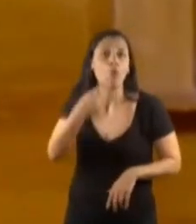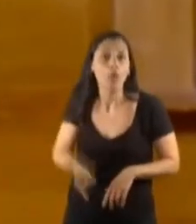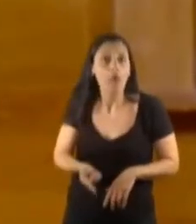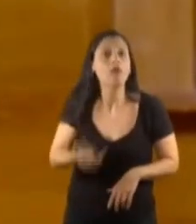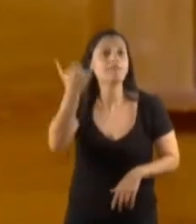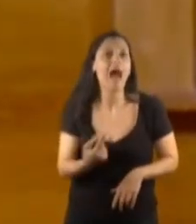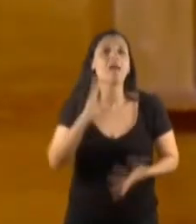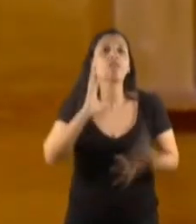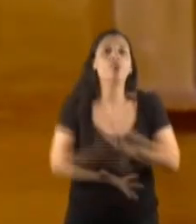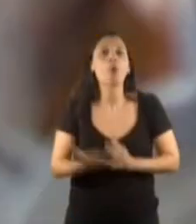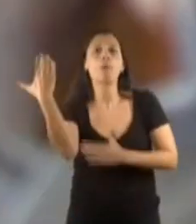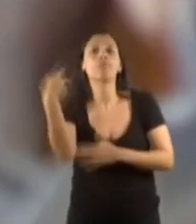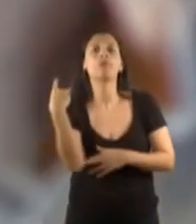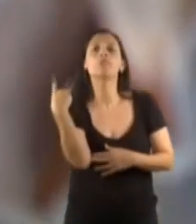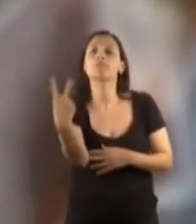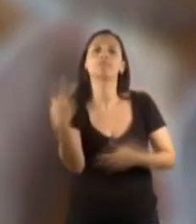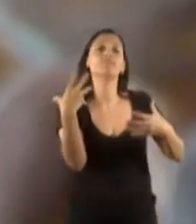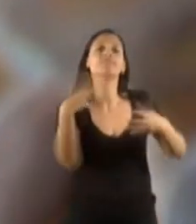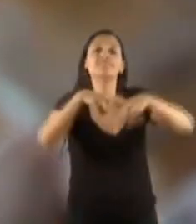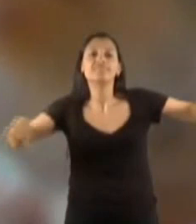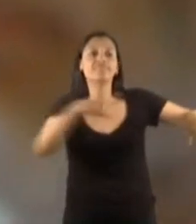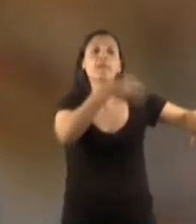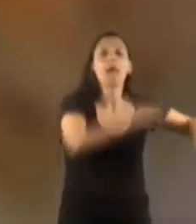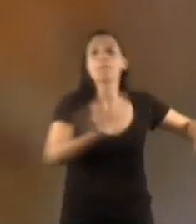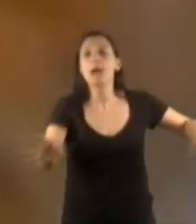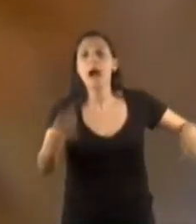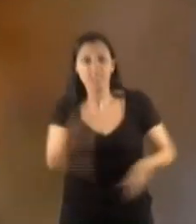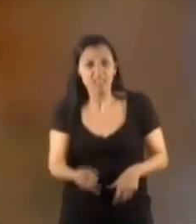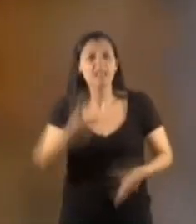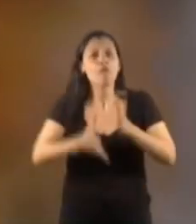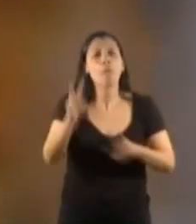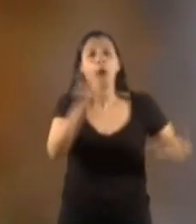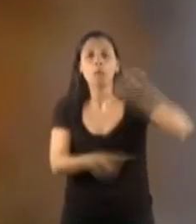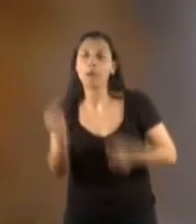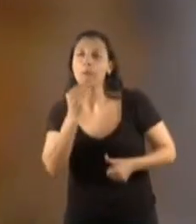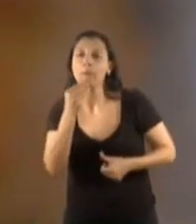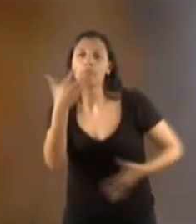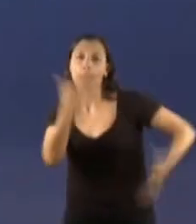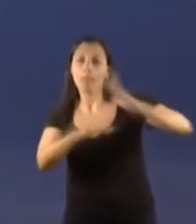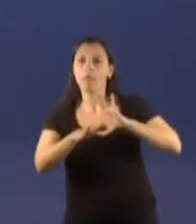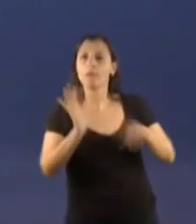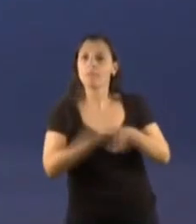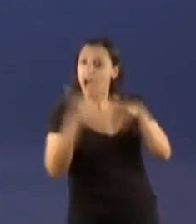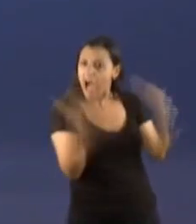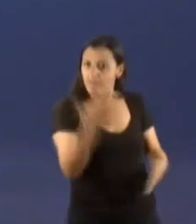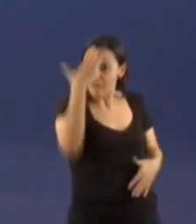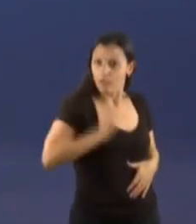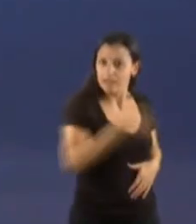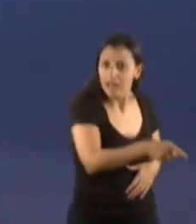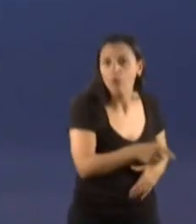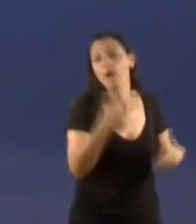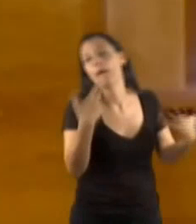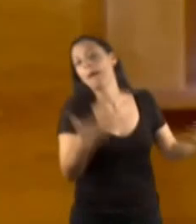dos demonios que defienden lo indefendible de la mayor tragedia Argentina digo Bueno claro por eso